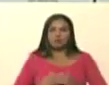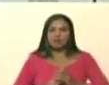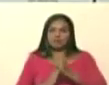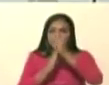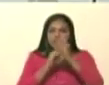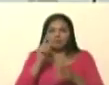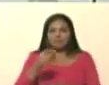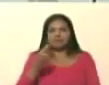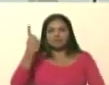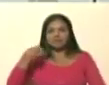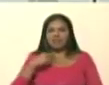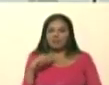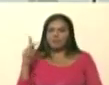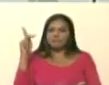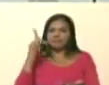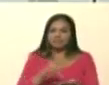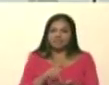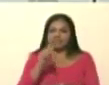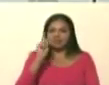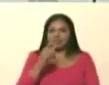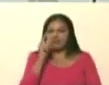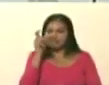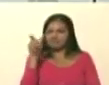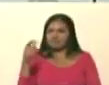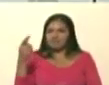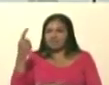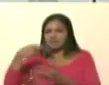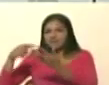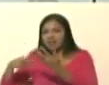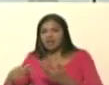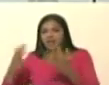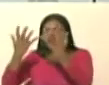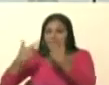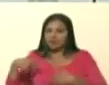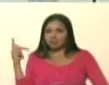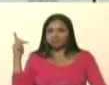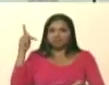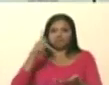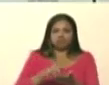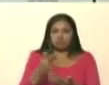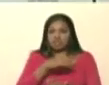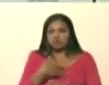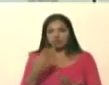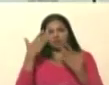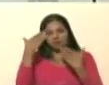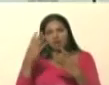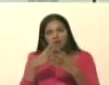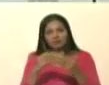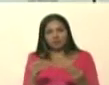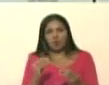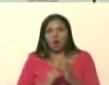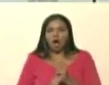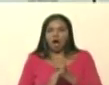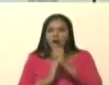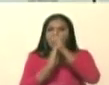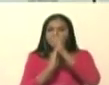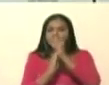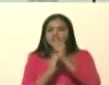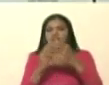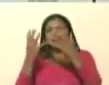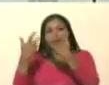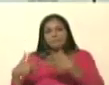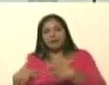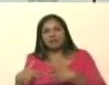contamos con la presencia de varias empresas no quiero saludar a los directivos de las